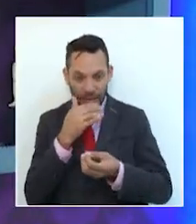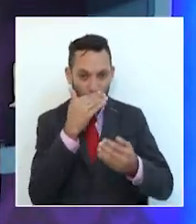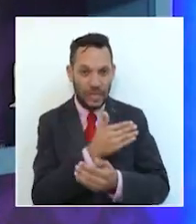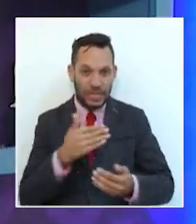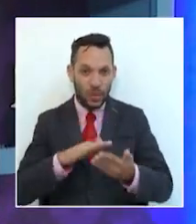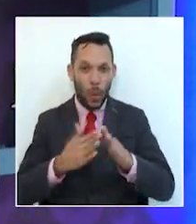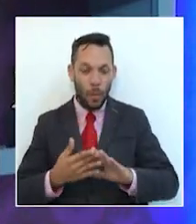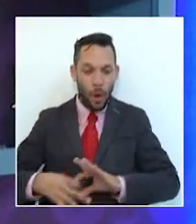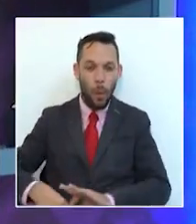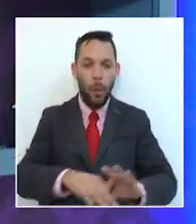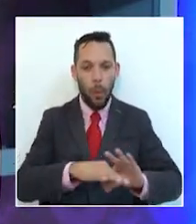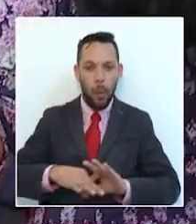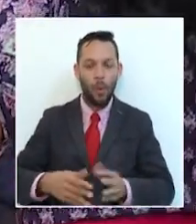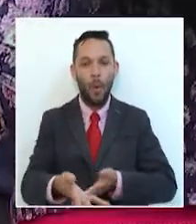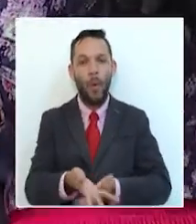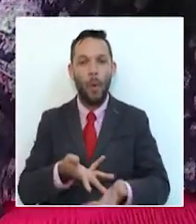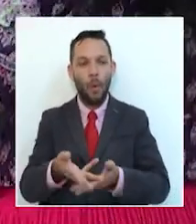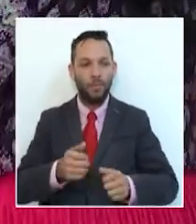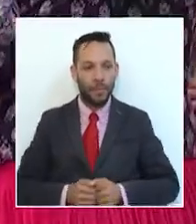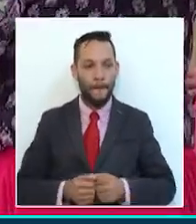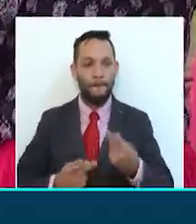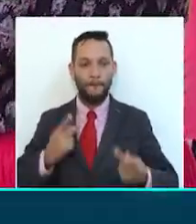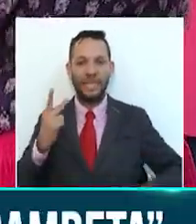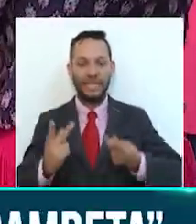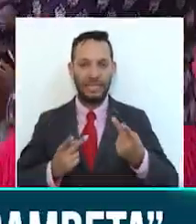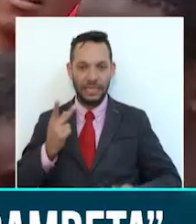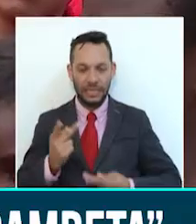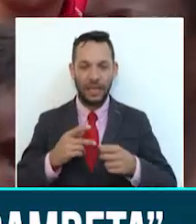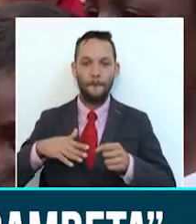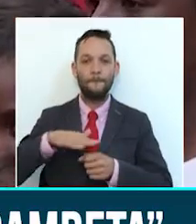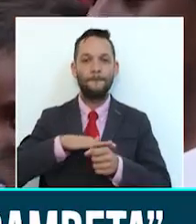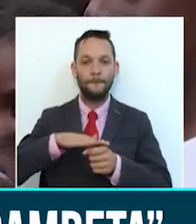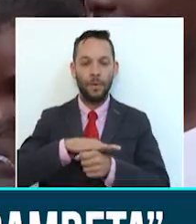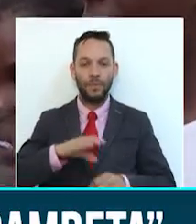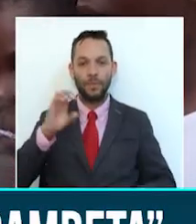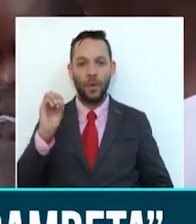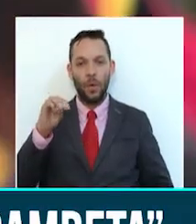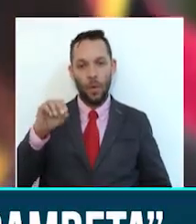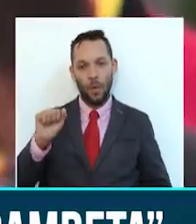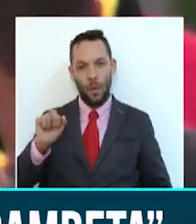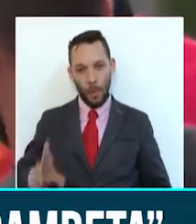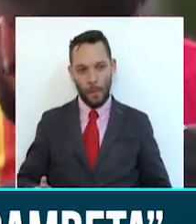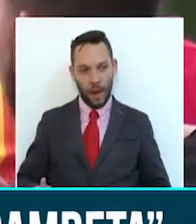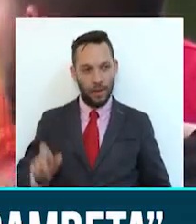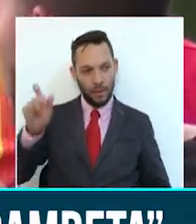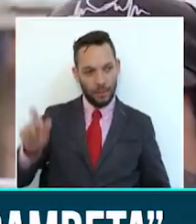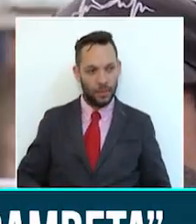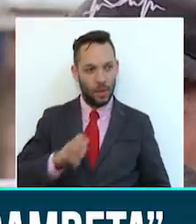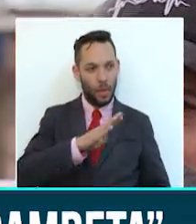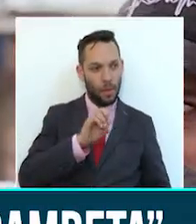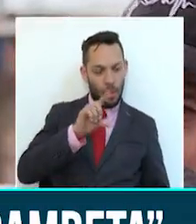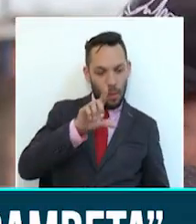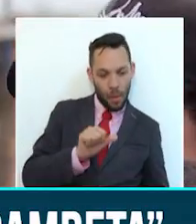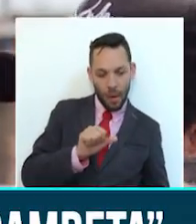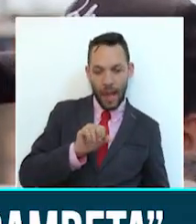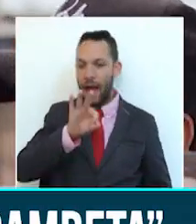en general. Una gran visita recibió el sector con el actor Omar Murillo, más conocido como Bola 8. Bueno,